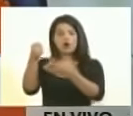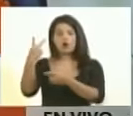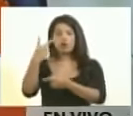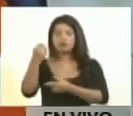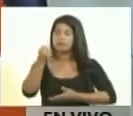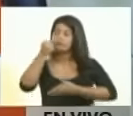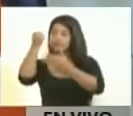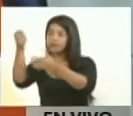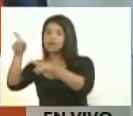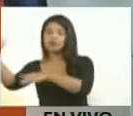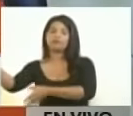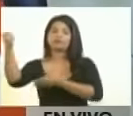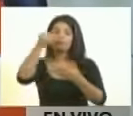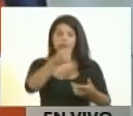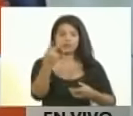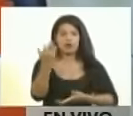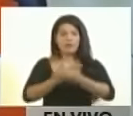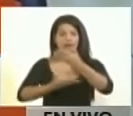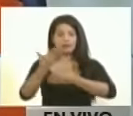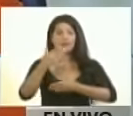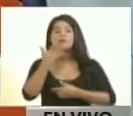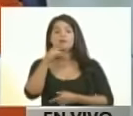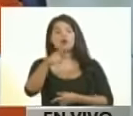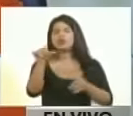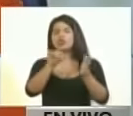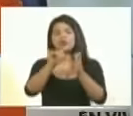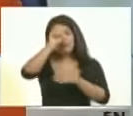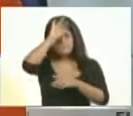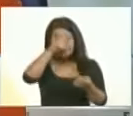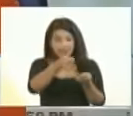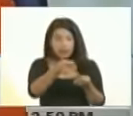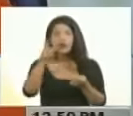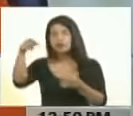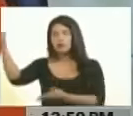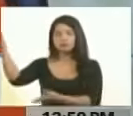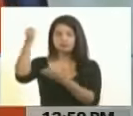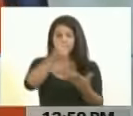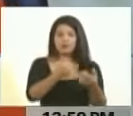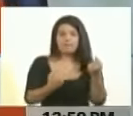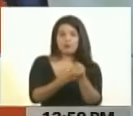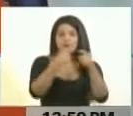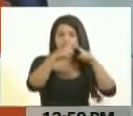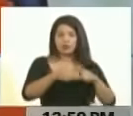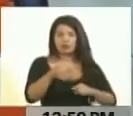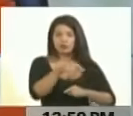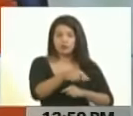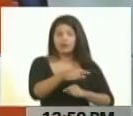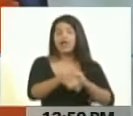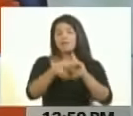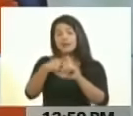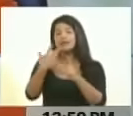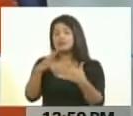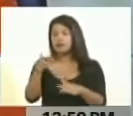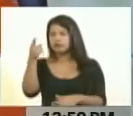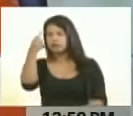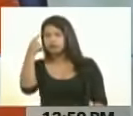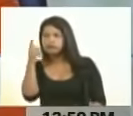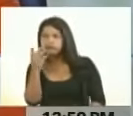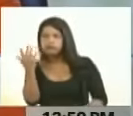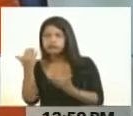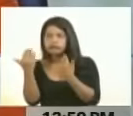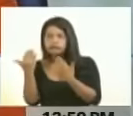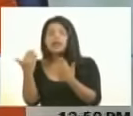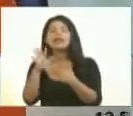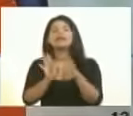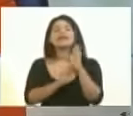minería, en el arco minero. Hemos acordado igualmente el desarrollo de la petroquímica, que como ustedes bien saben, es un